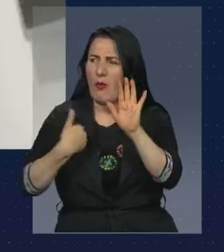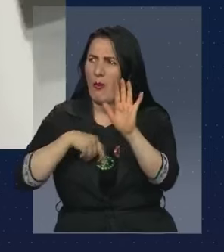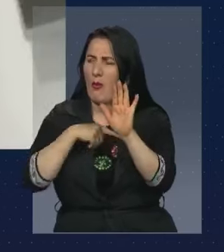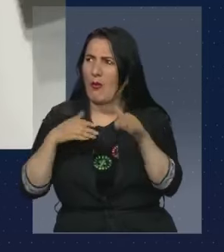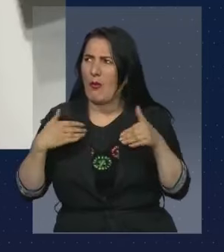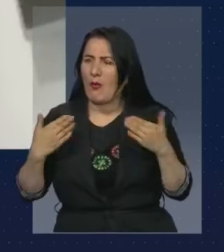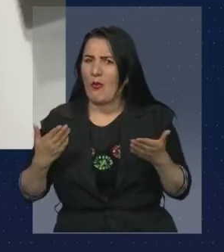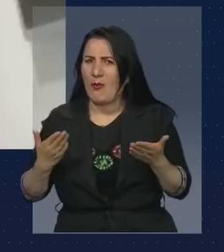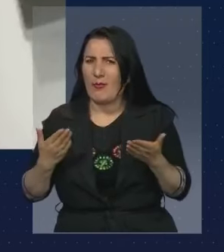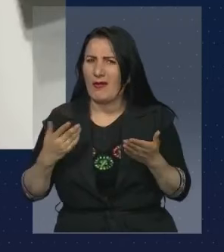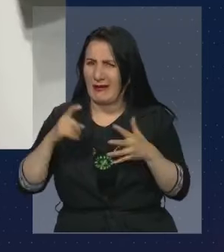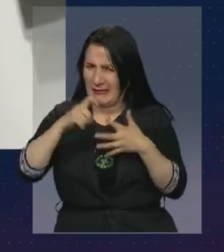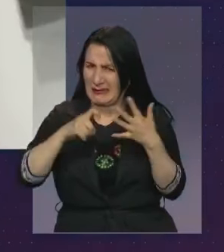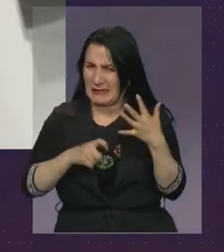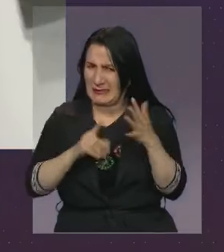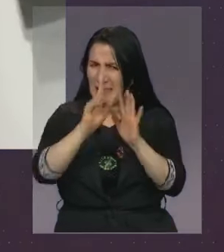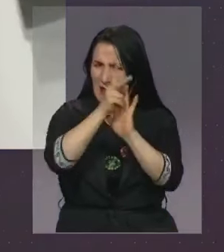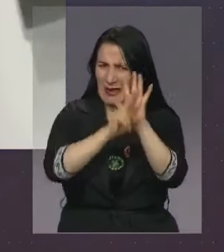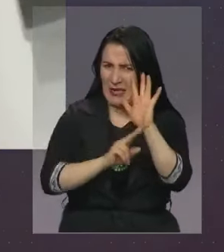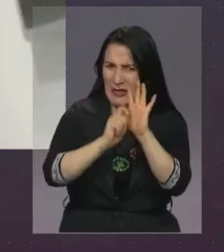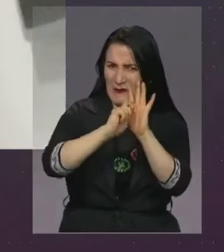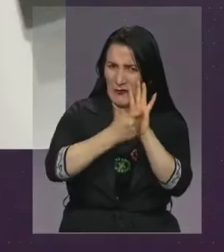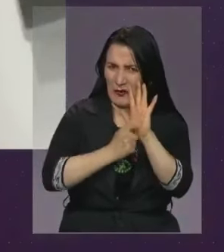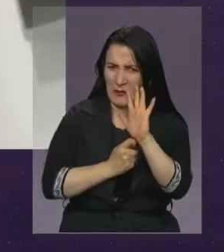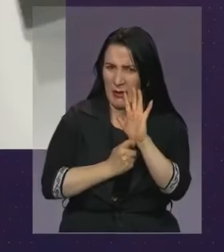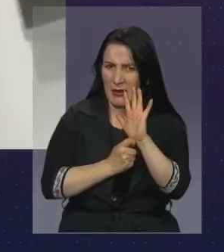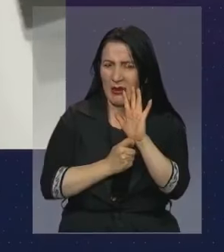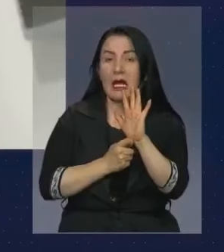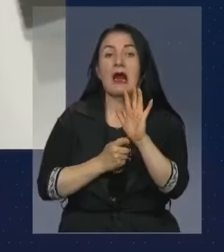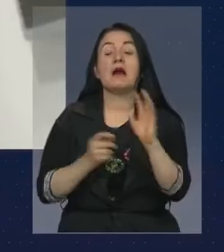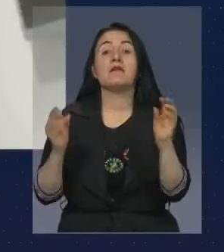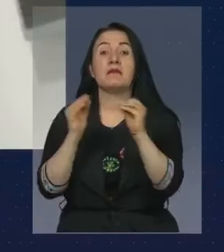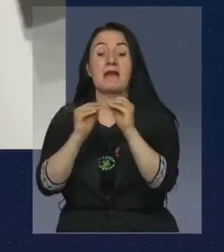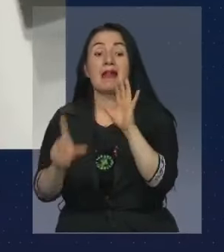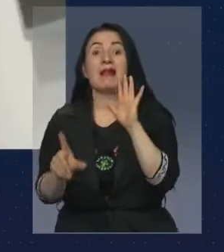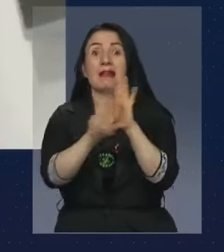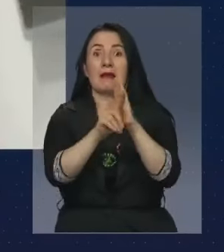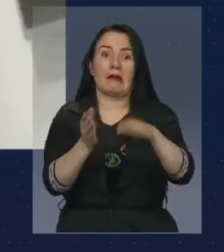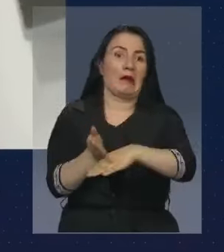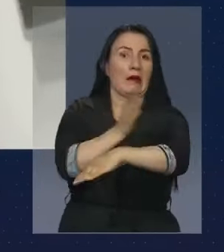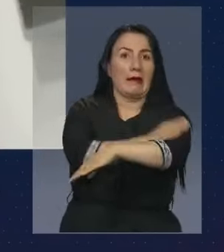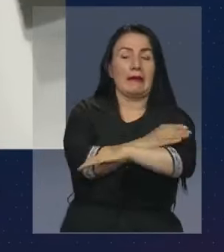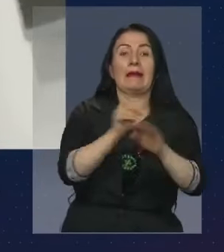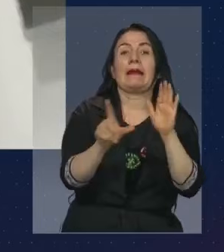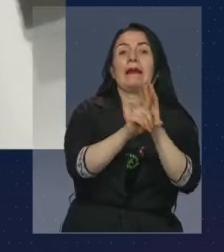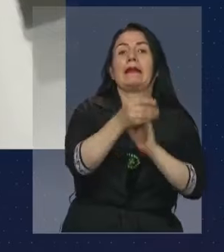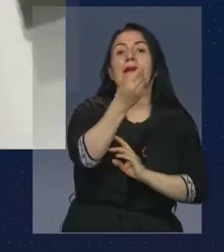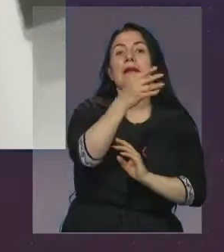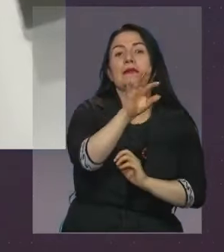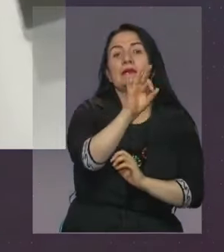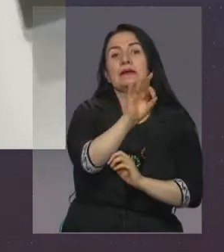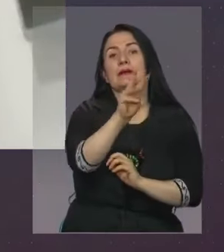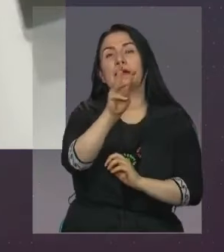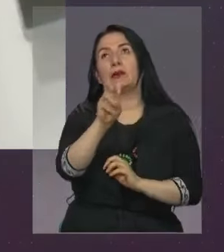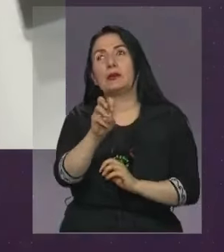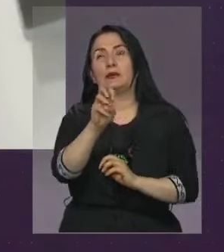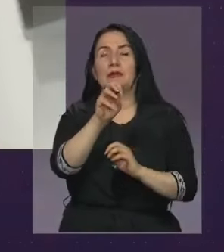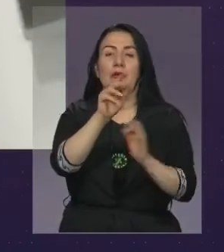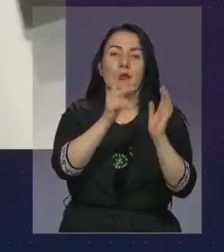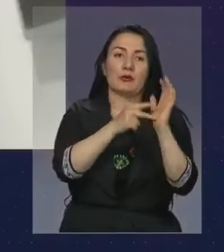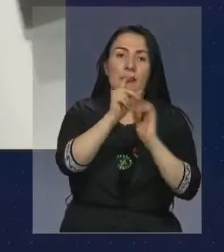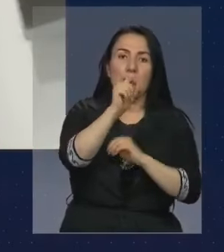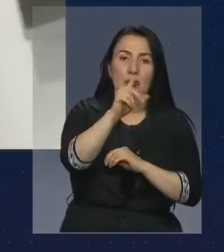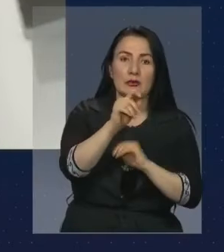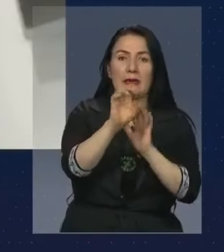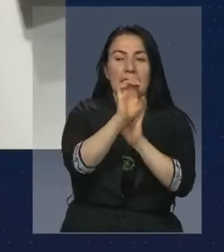pregunta, ¿realmente era necesaria la reforma? Sucede que ya había unas leyes como la ley 1438 del 2011, la ley